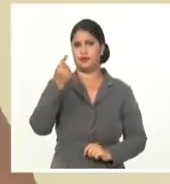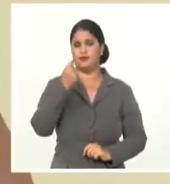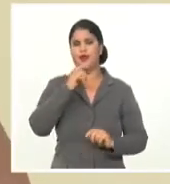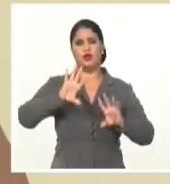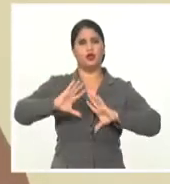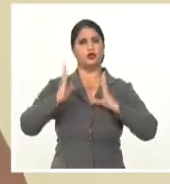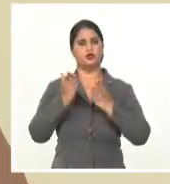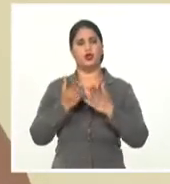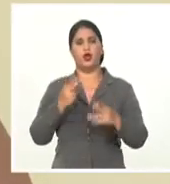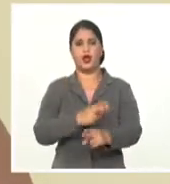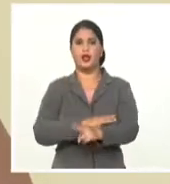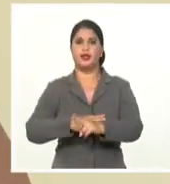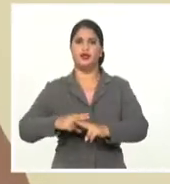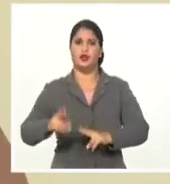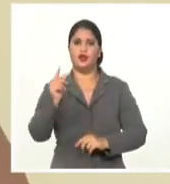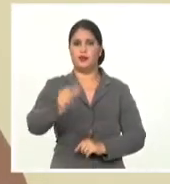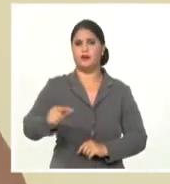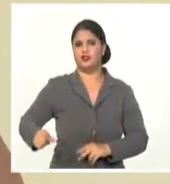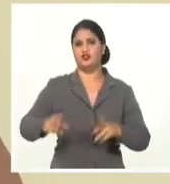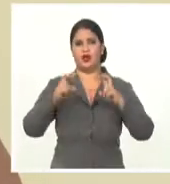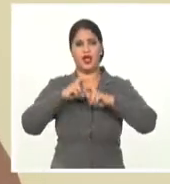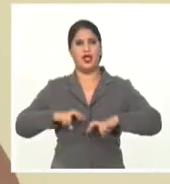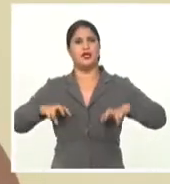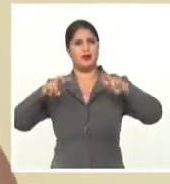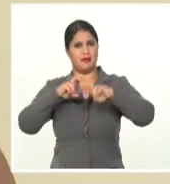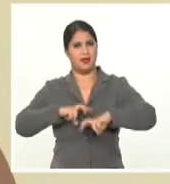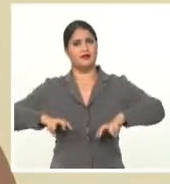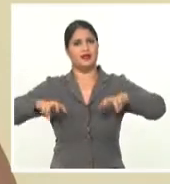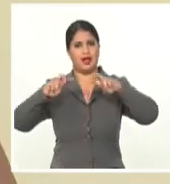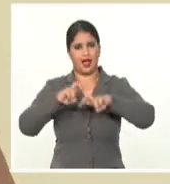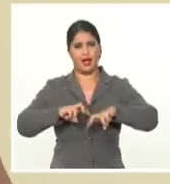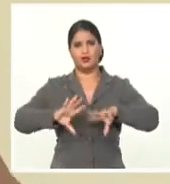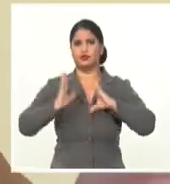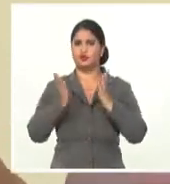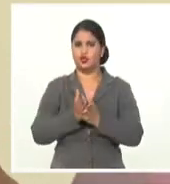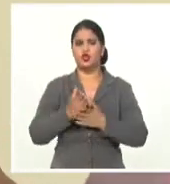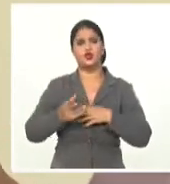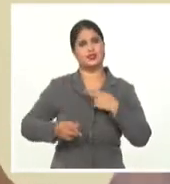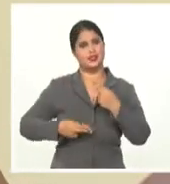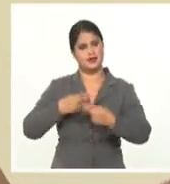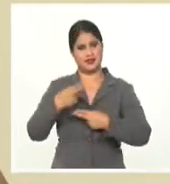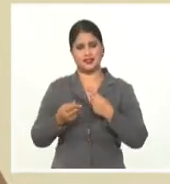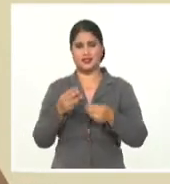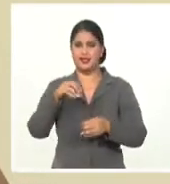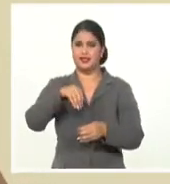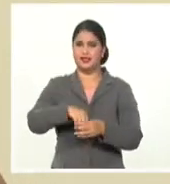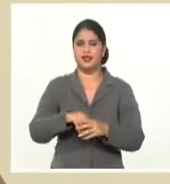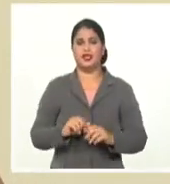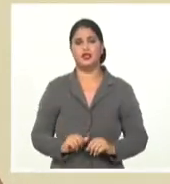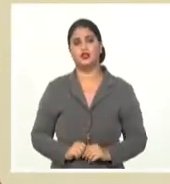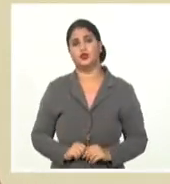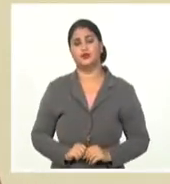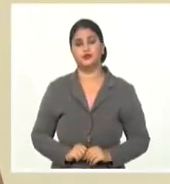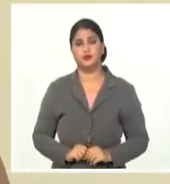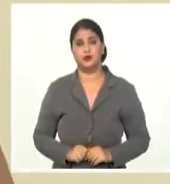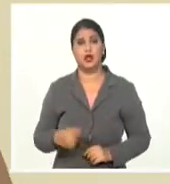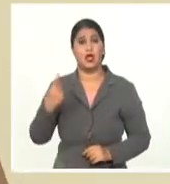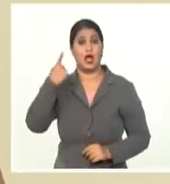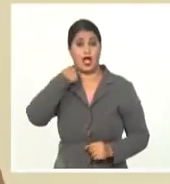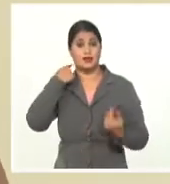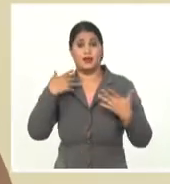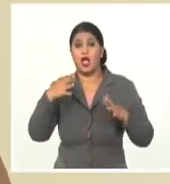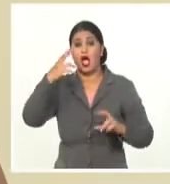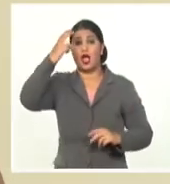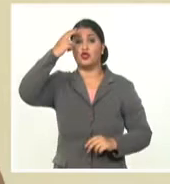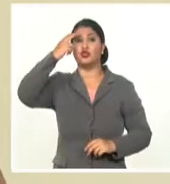de las personalidades de la medicina en nuestra ciudad, desde épocas muy remotas hasta